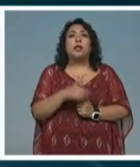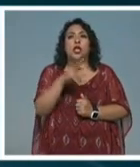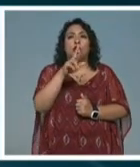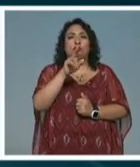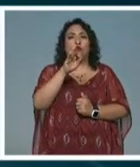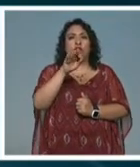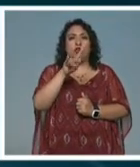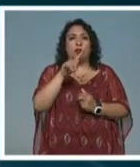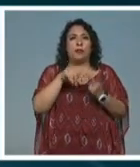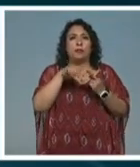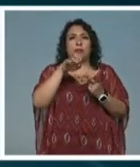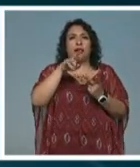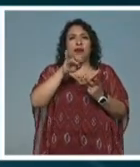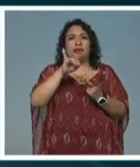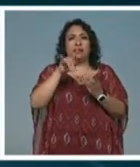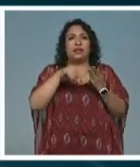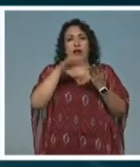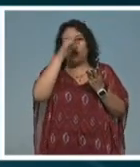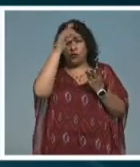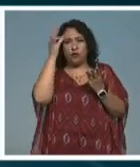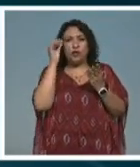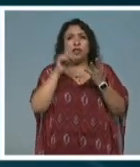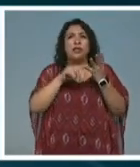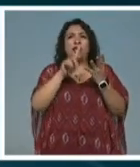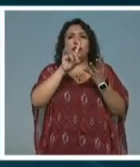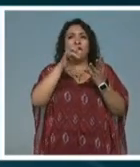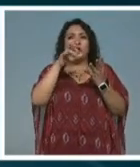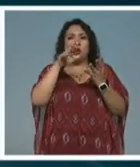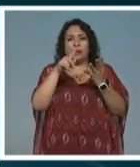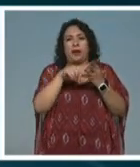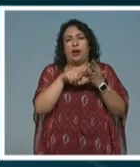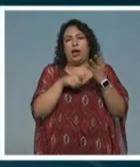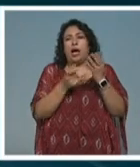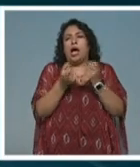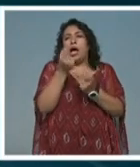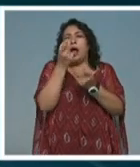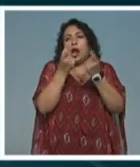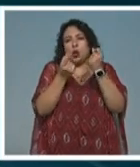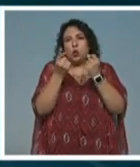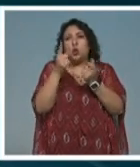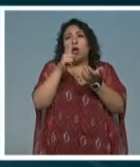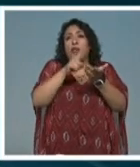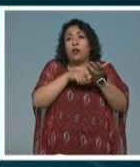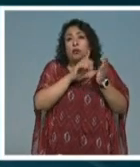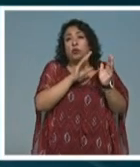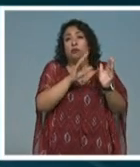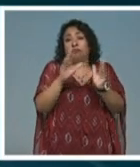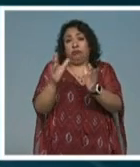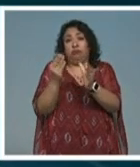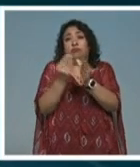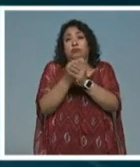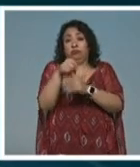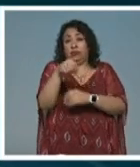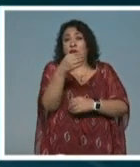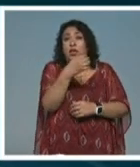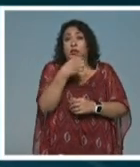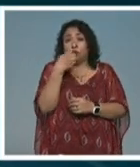Rufino Tamayo, María Izquierdo, Frida Kahlo y Diego Rivera son solo algunas de las figuras de la plástica que impartieron clases en la